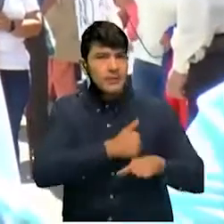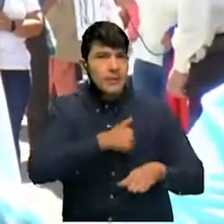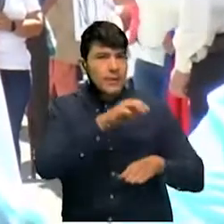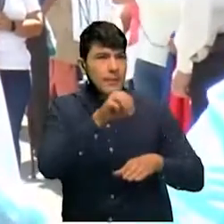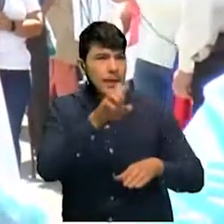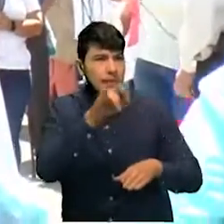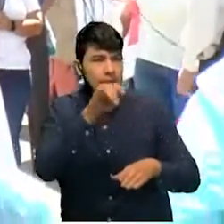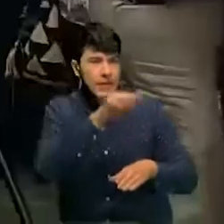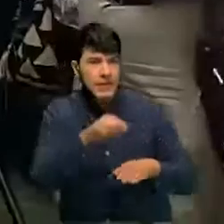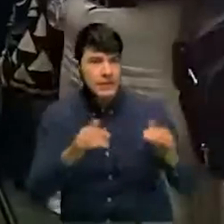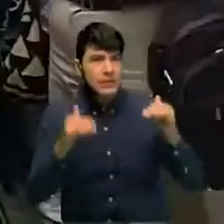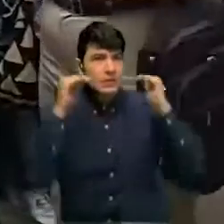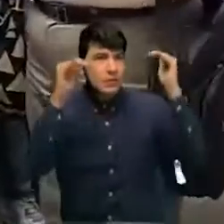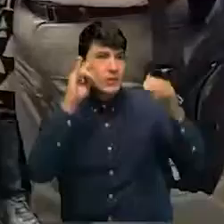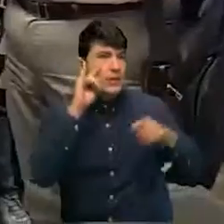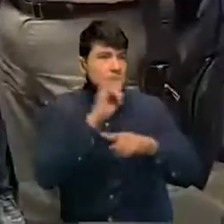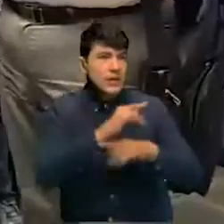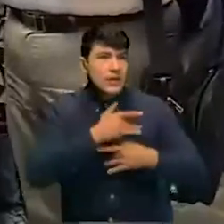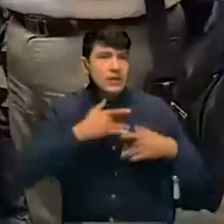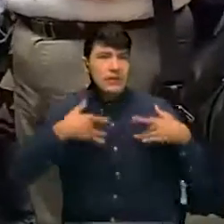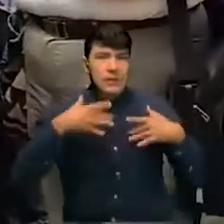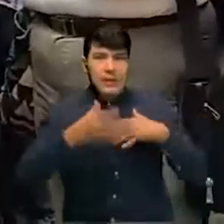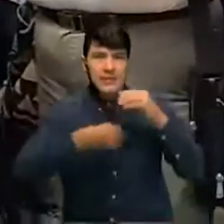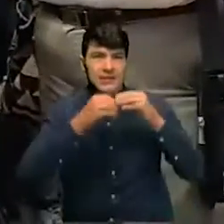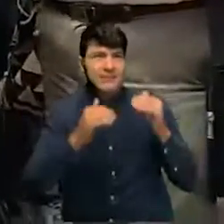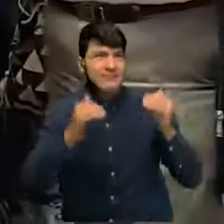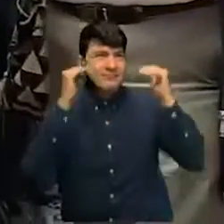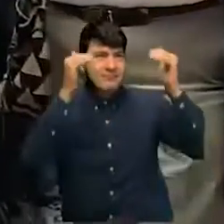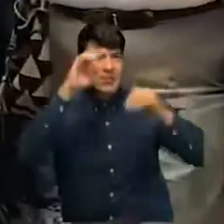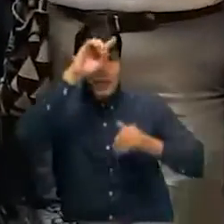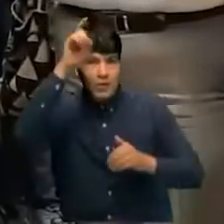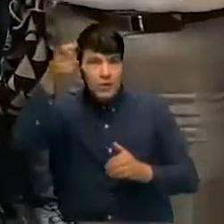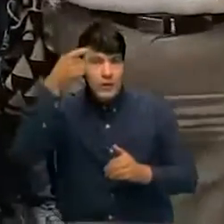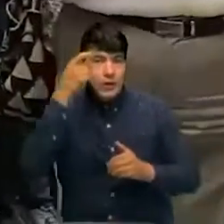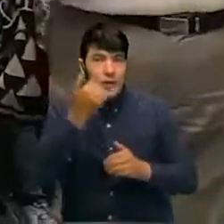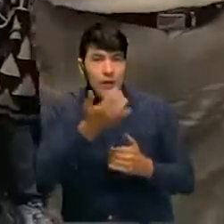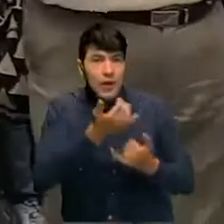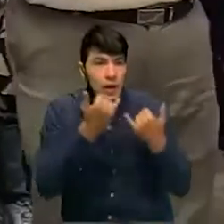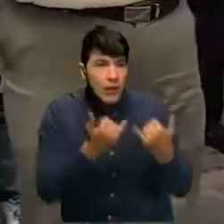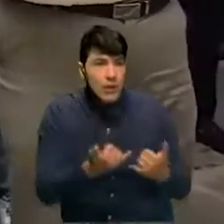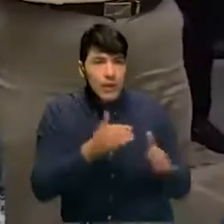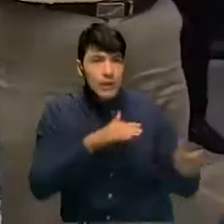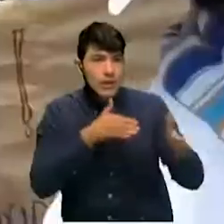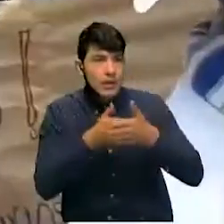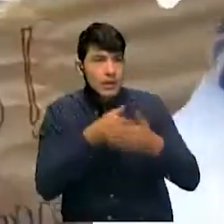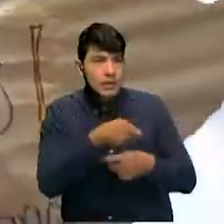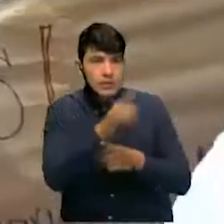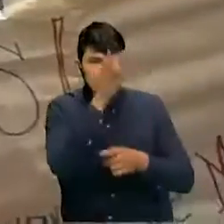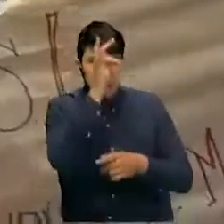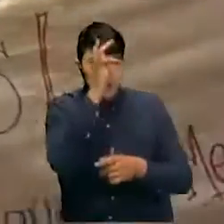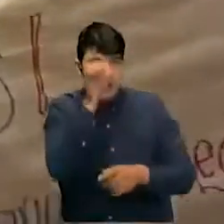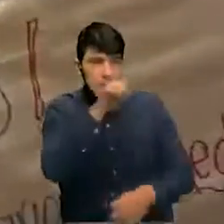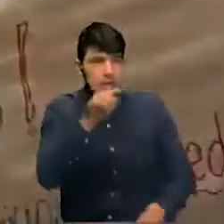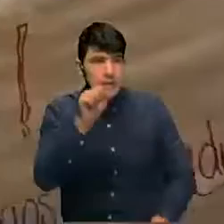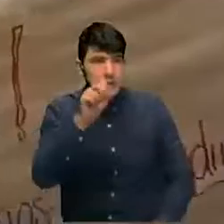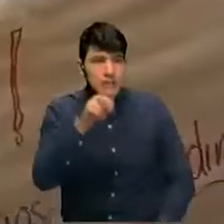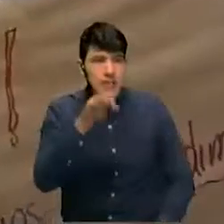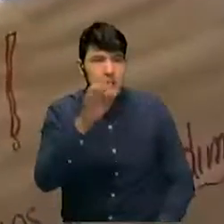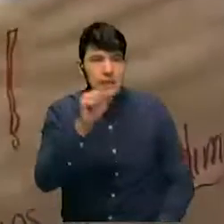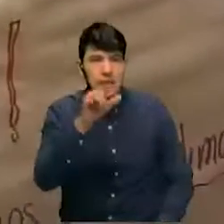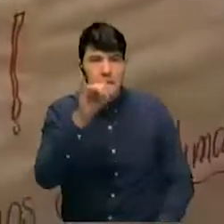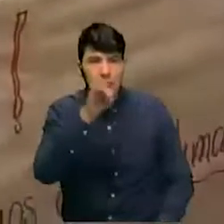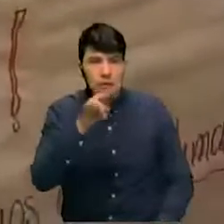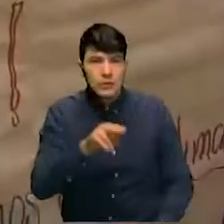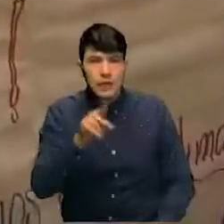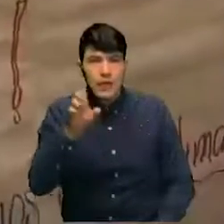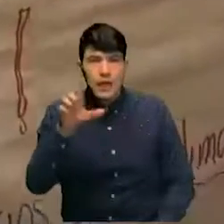de Salud y al Alto Gobierno ante la inminencia del cierre de la clínica Santa Cruz de la Loma. Si bien es cierto, es